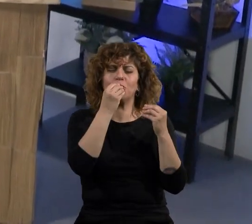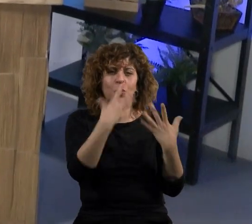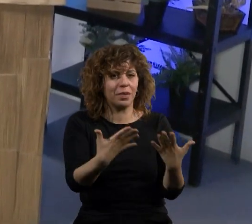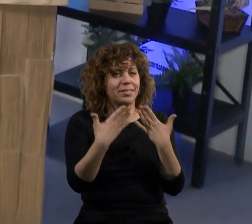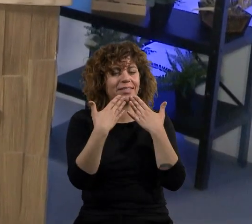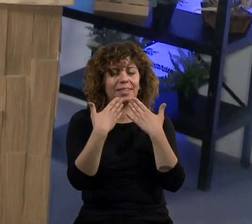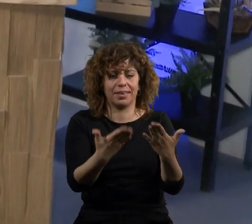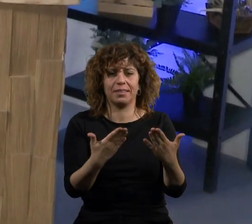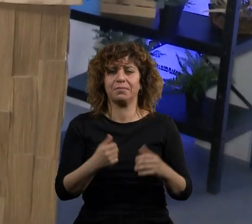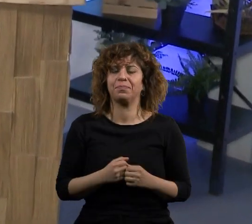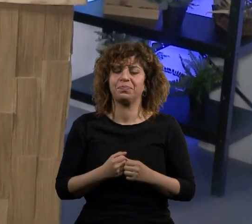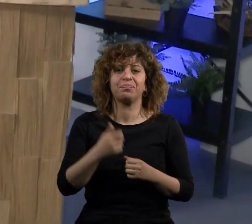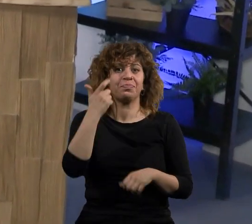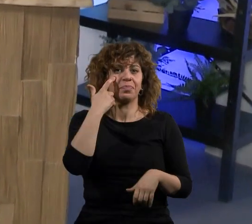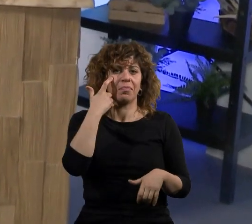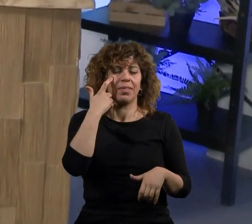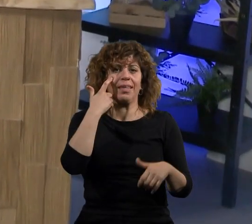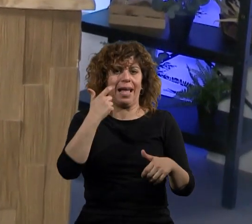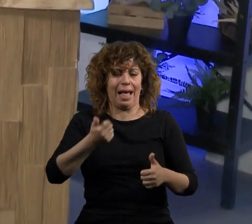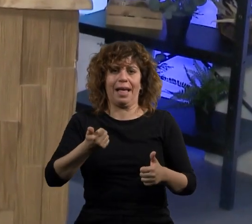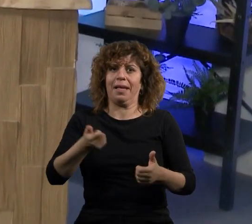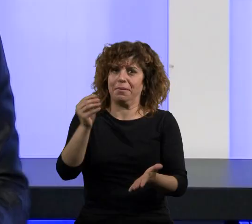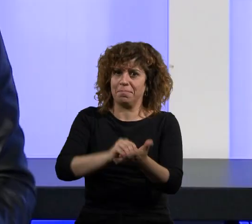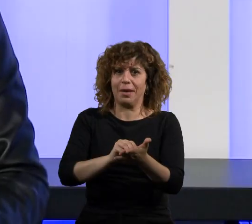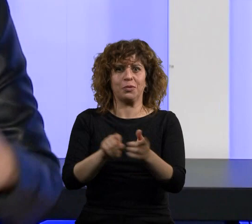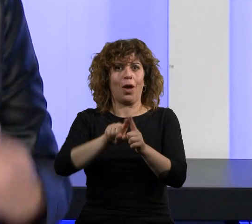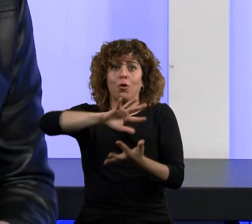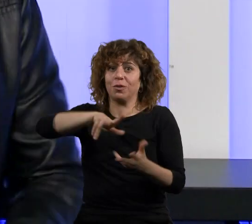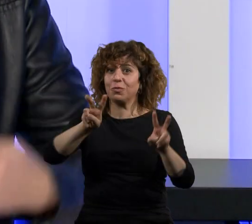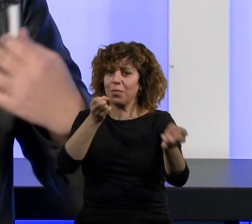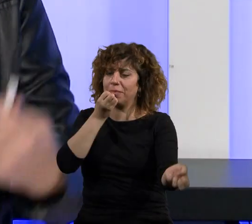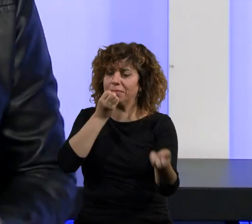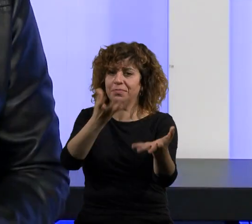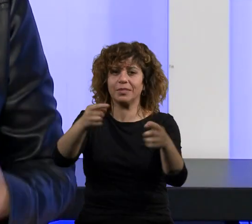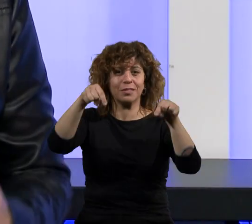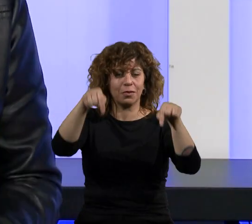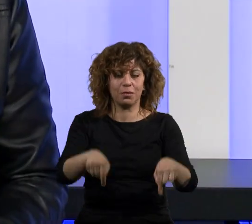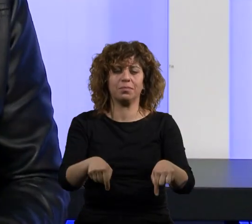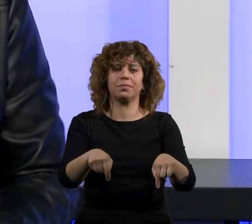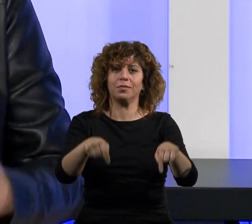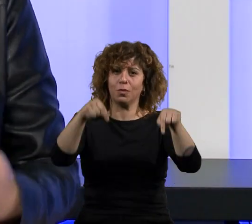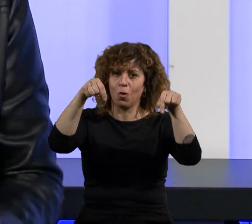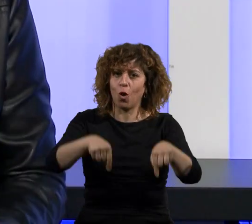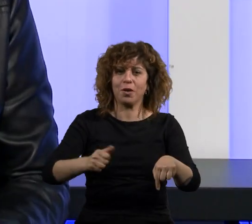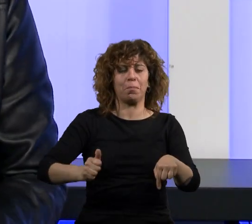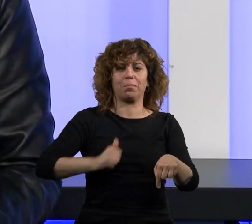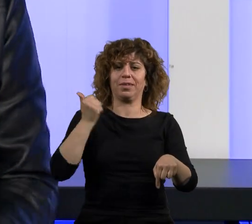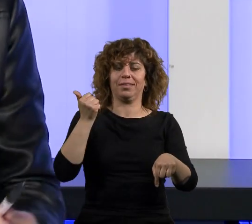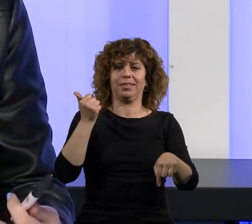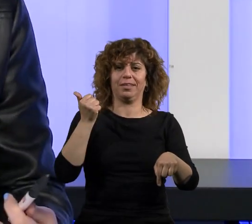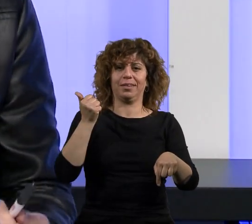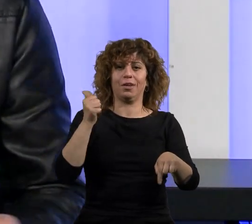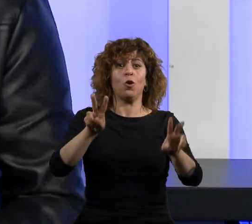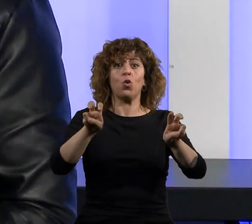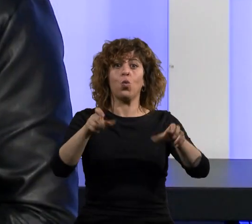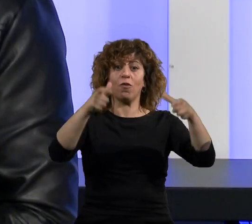gracias. Bueno, además además tenemos una primicia porque es que hoy, precisamente hoy, acaba de salir pues el